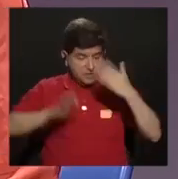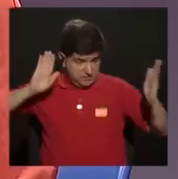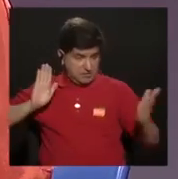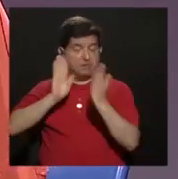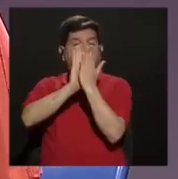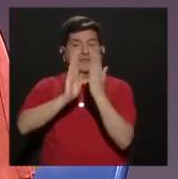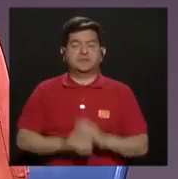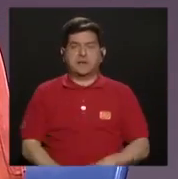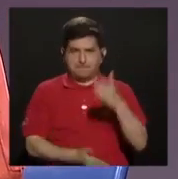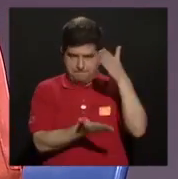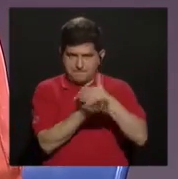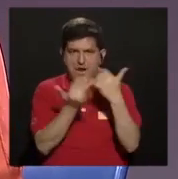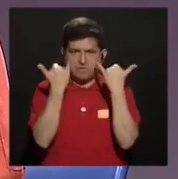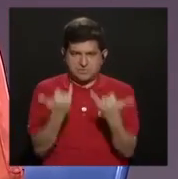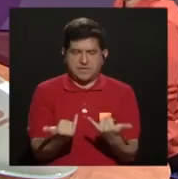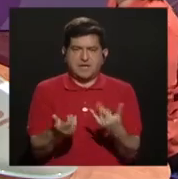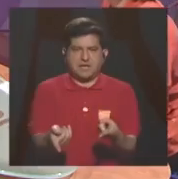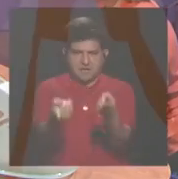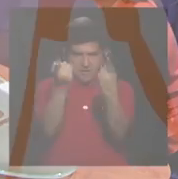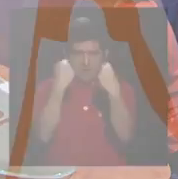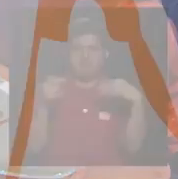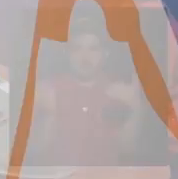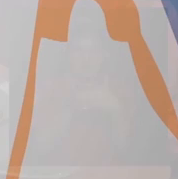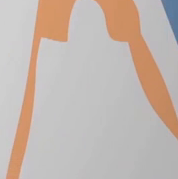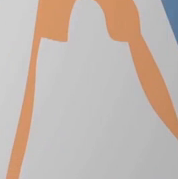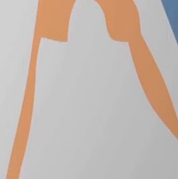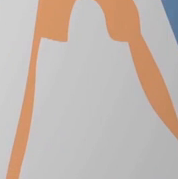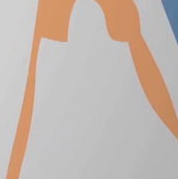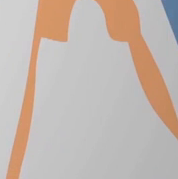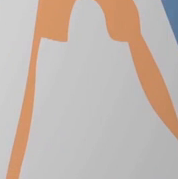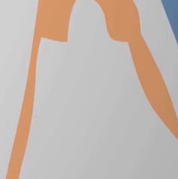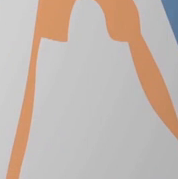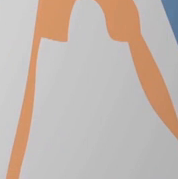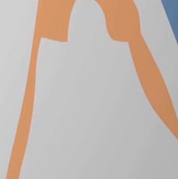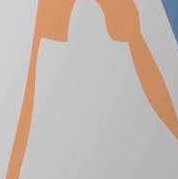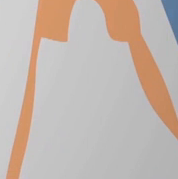enfrentarse. Vamos a un corte y estamos muy pronto de regreso en Irreverencias.